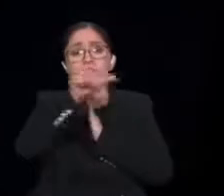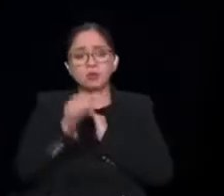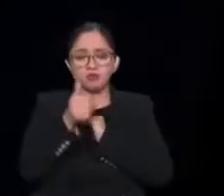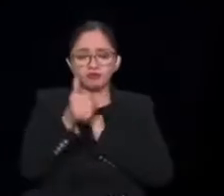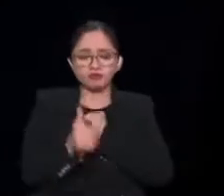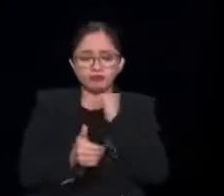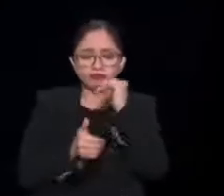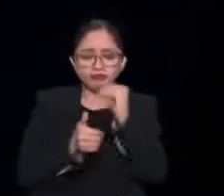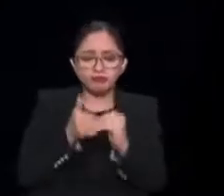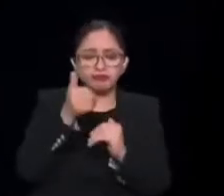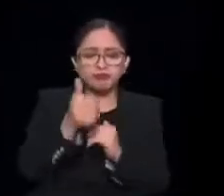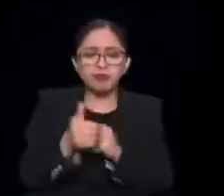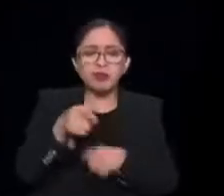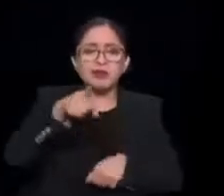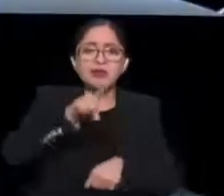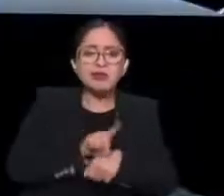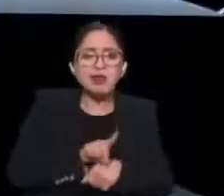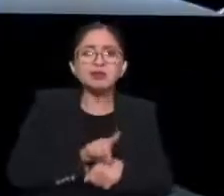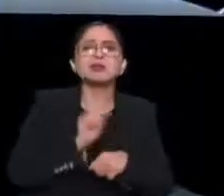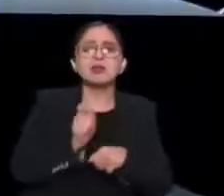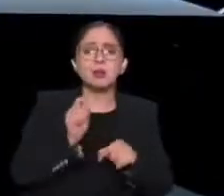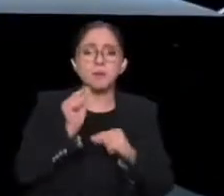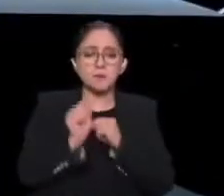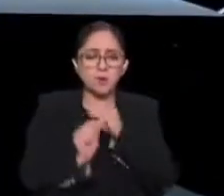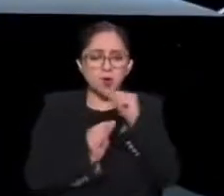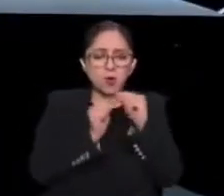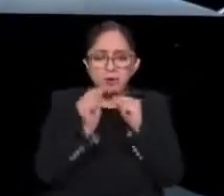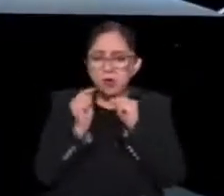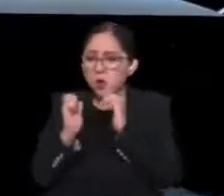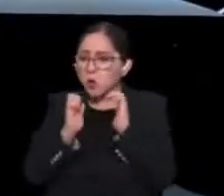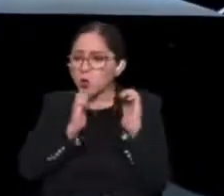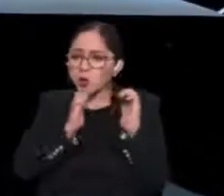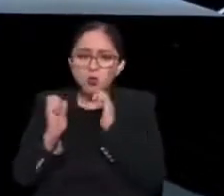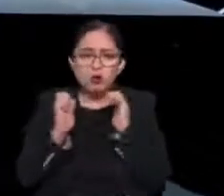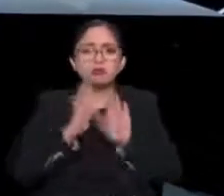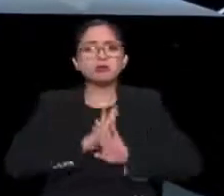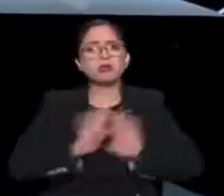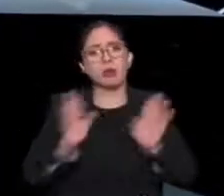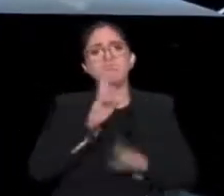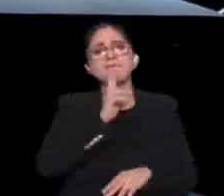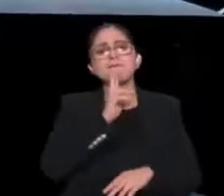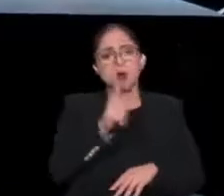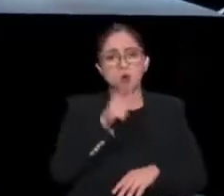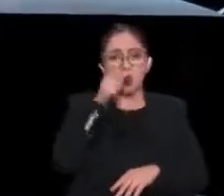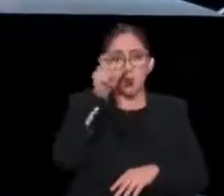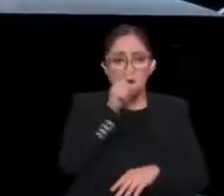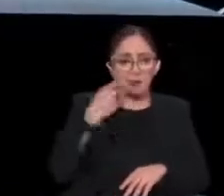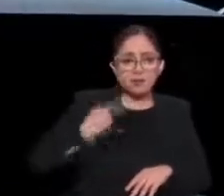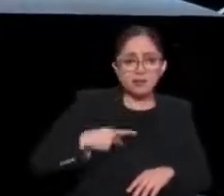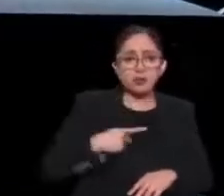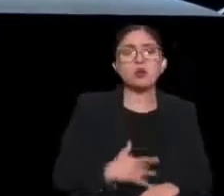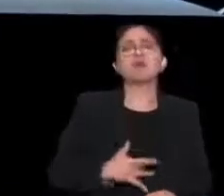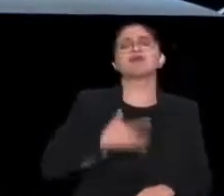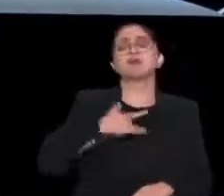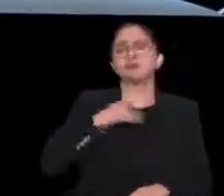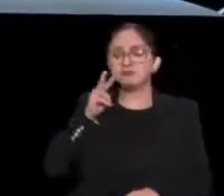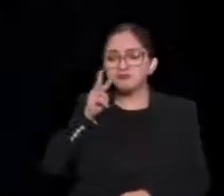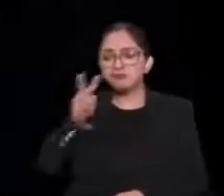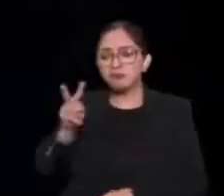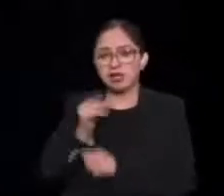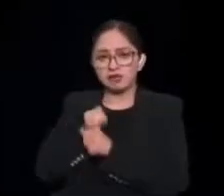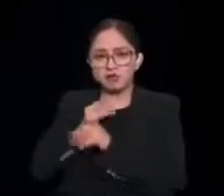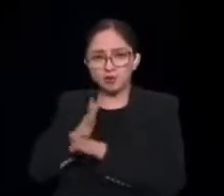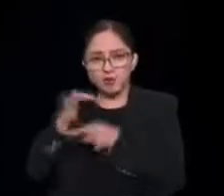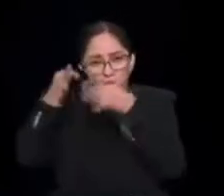es importante decir que se va perfeccionando, digamos, la comunicación por parte de las fuentes oficiales, y entonces ya esa clase